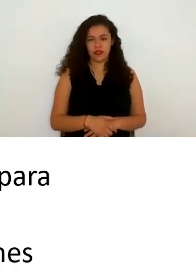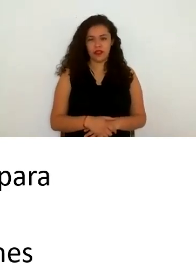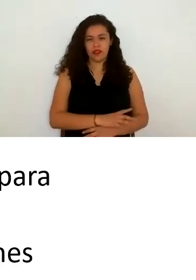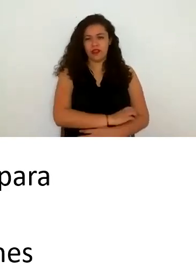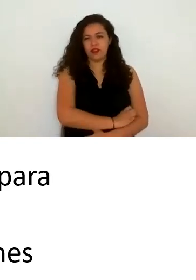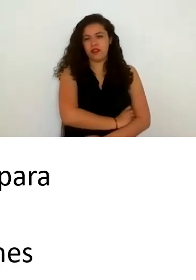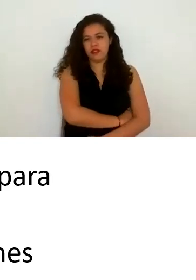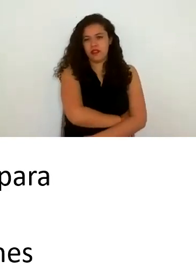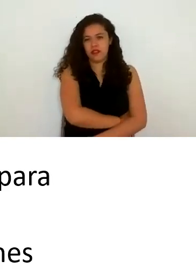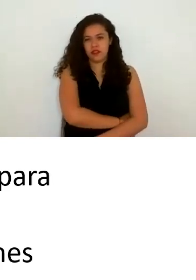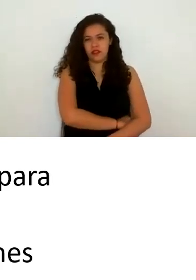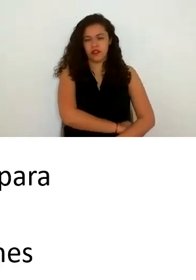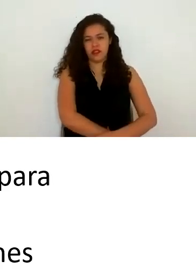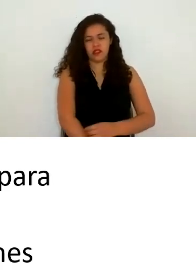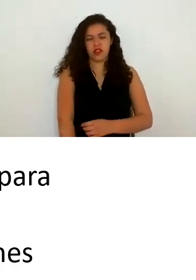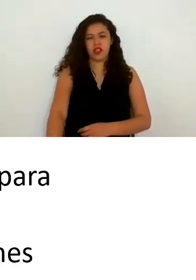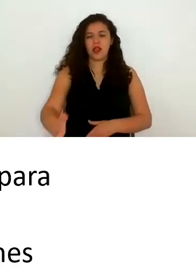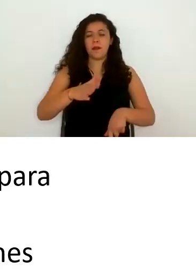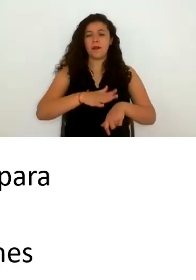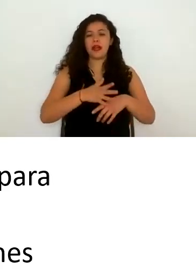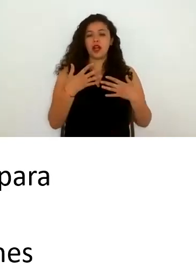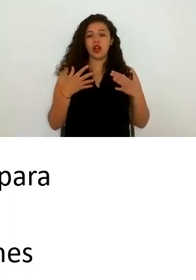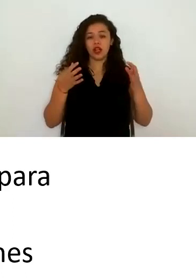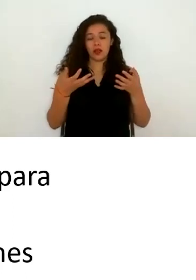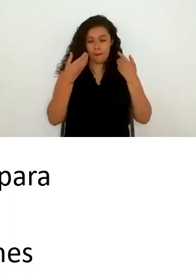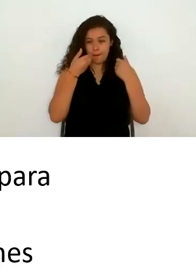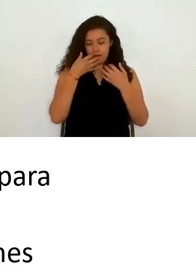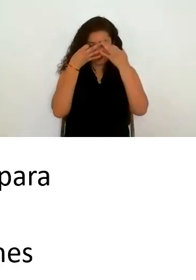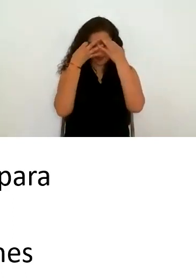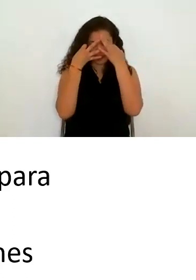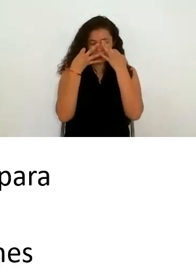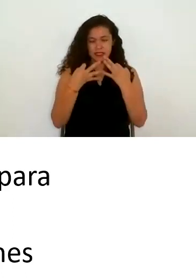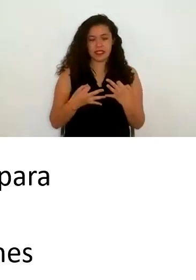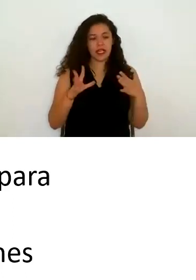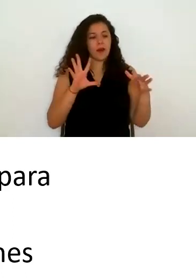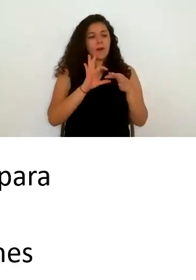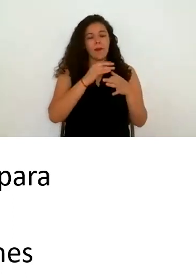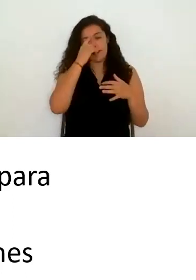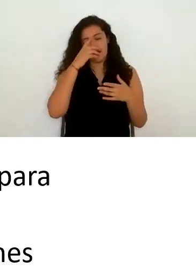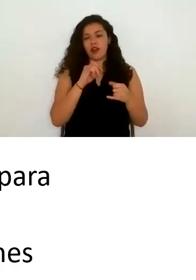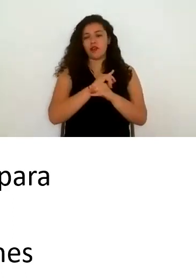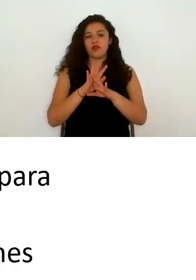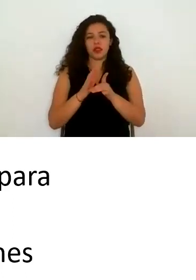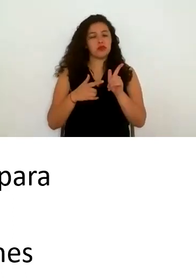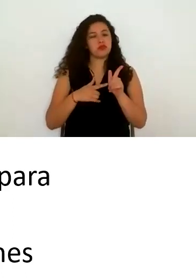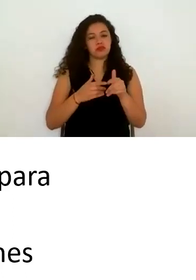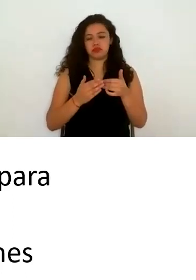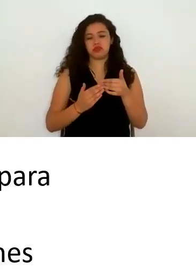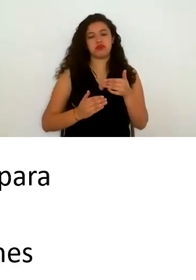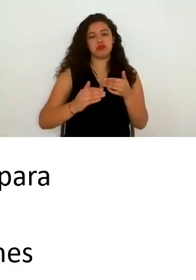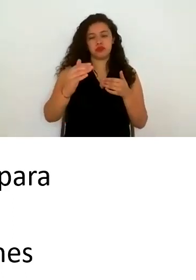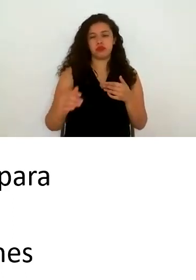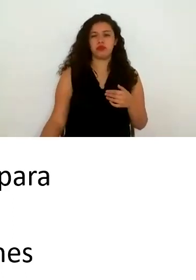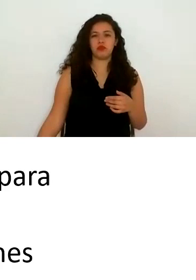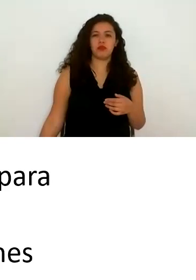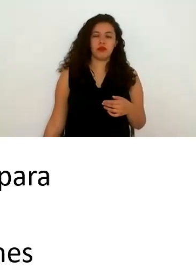que se salga con la mejor calidad posible para que esa información prevalezca. En el caso de